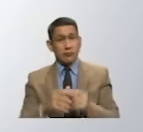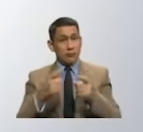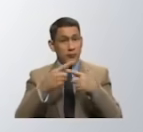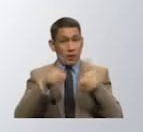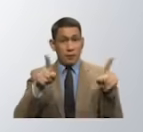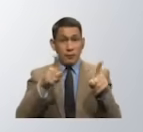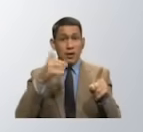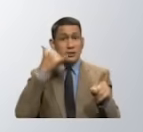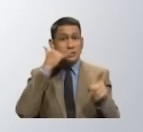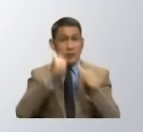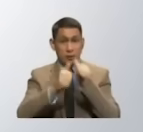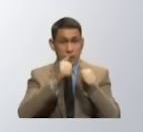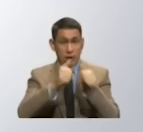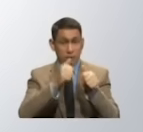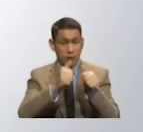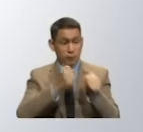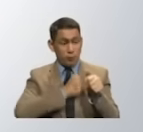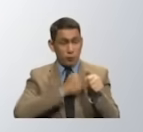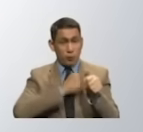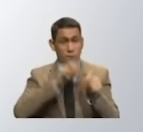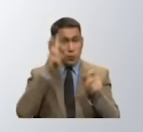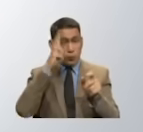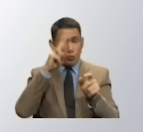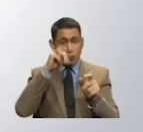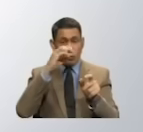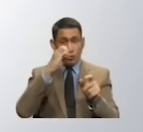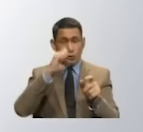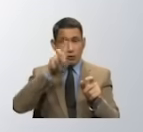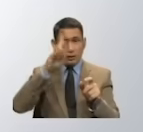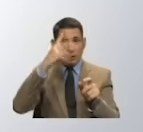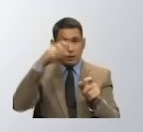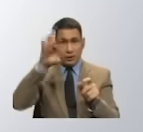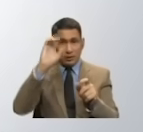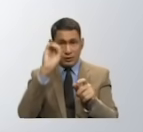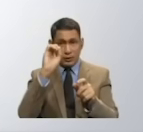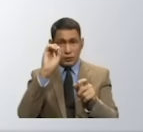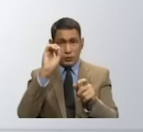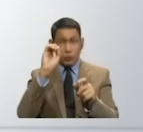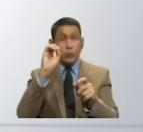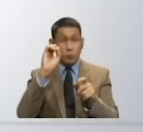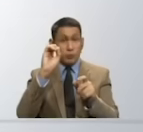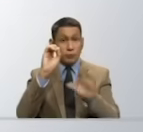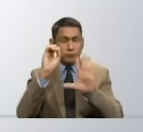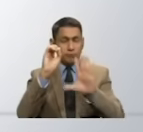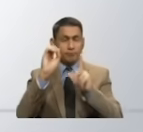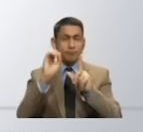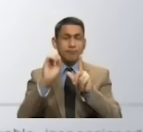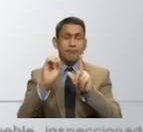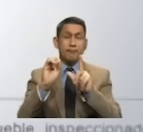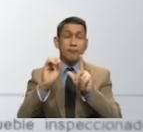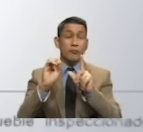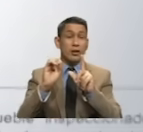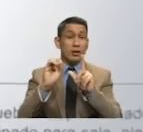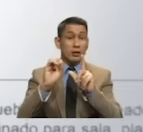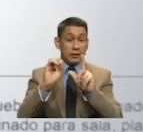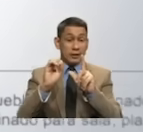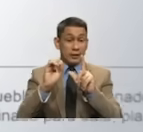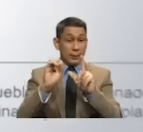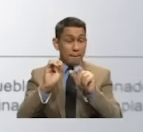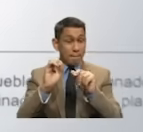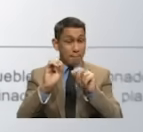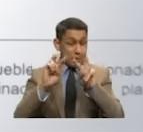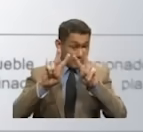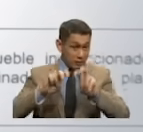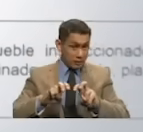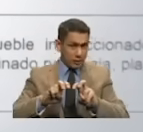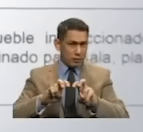fueron recuperados de Leandro Norero, luego de la desmaterialización, con asistencias penales incluso, lograron evidenciar toda esta trama